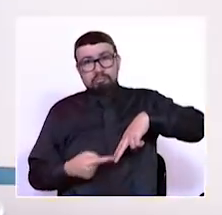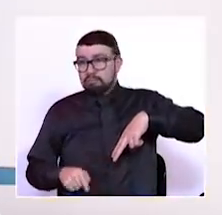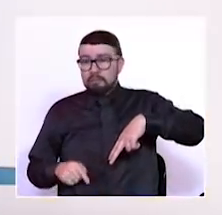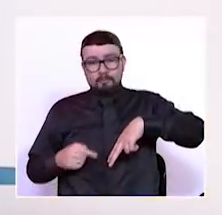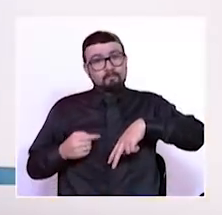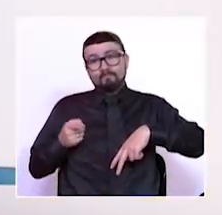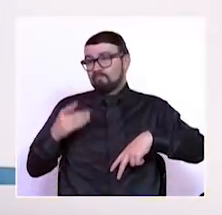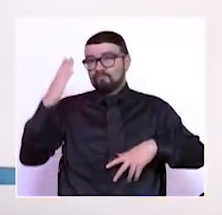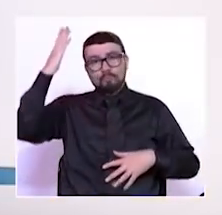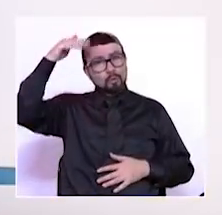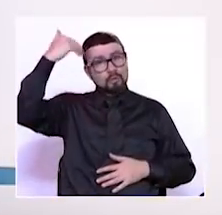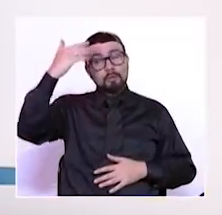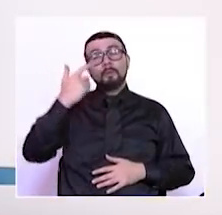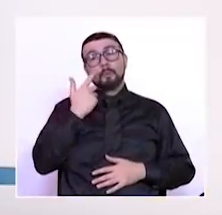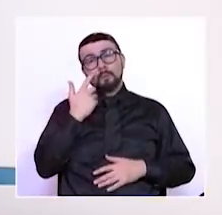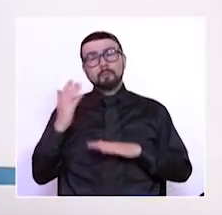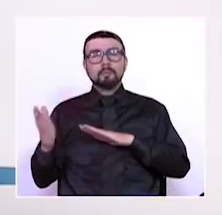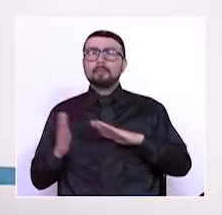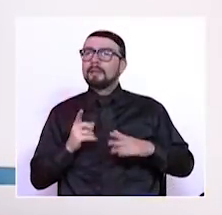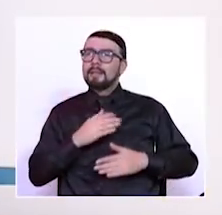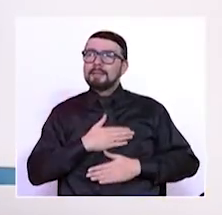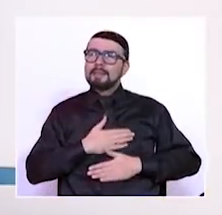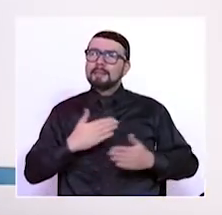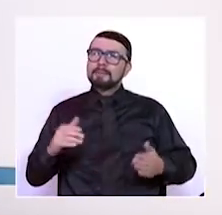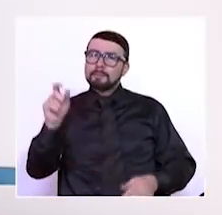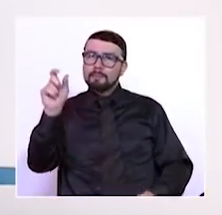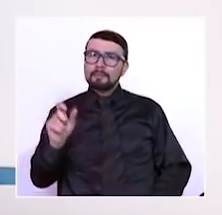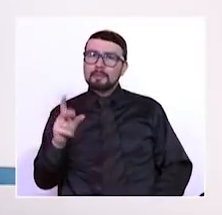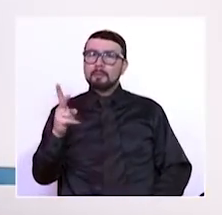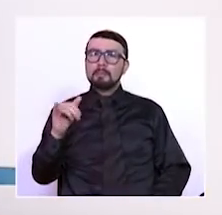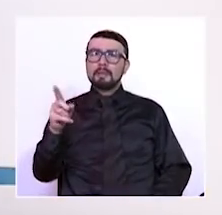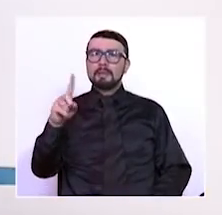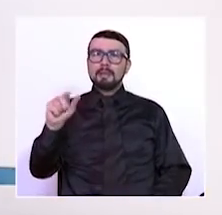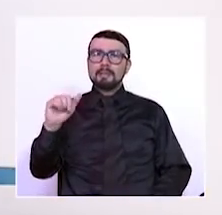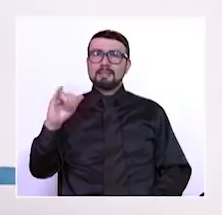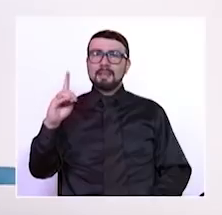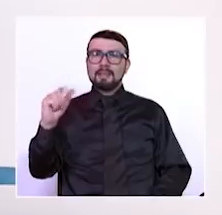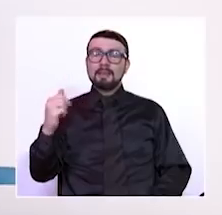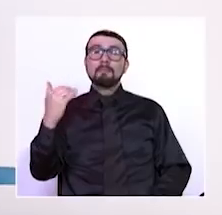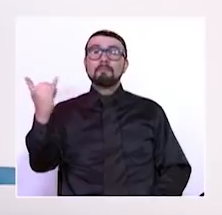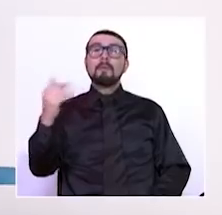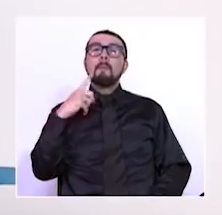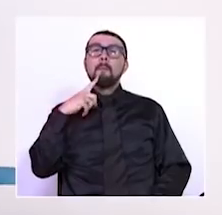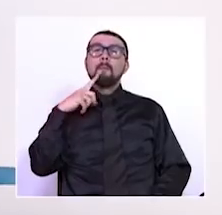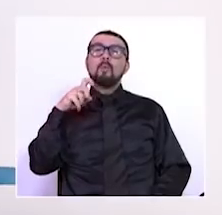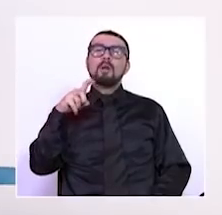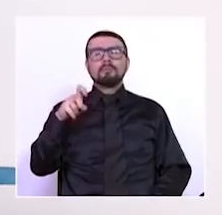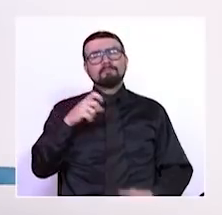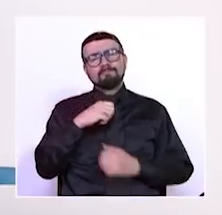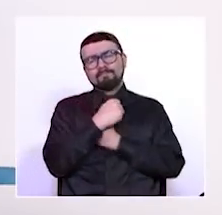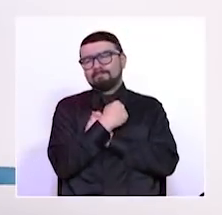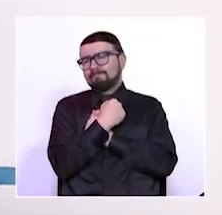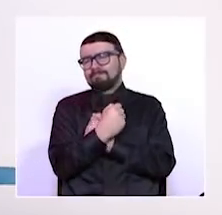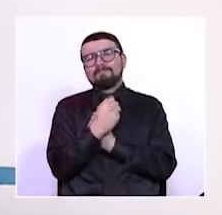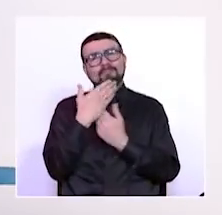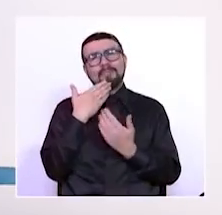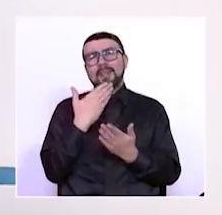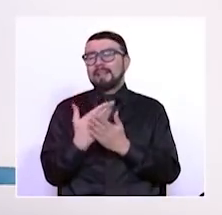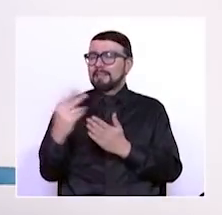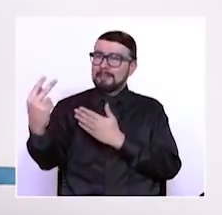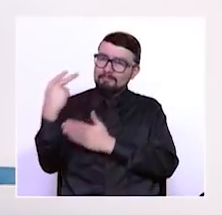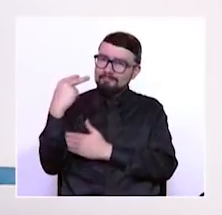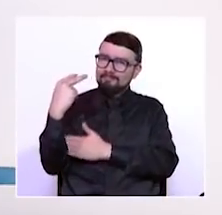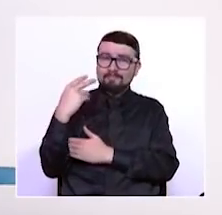Quiero enviarle un saludo muy especial a doña Bisaida en Bucaramanga y la quiero mucho y le agradezco mucho la sintonía y